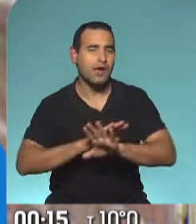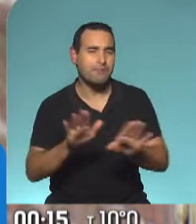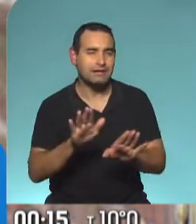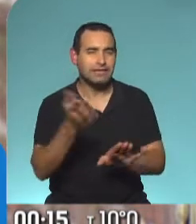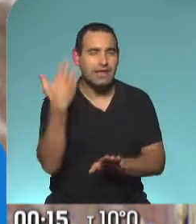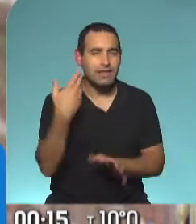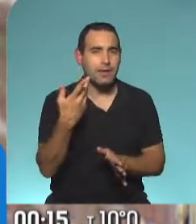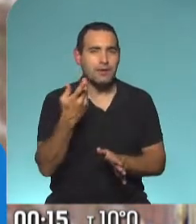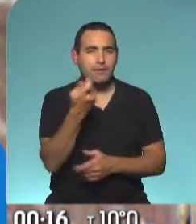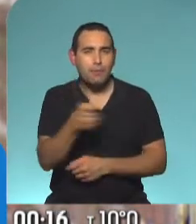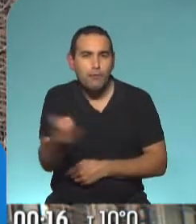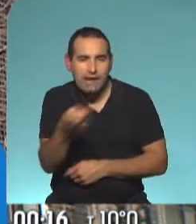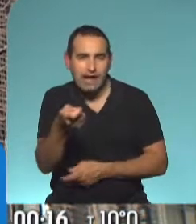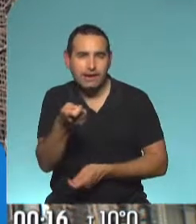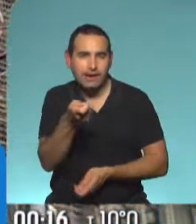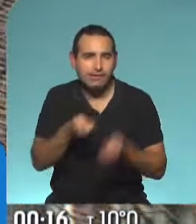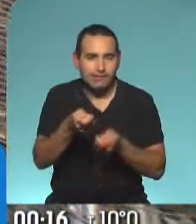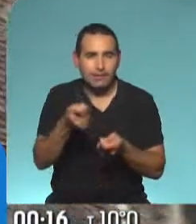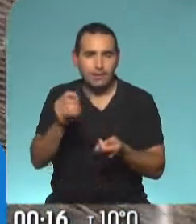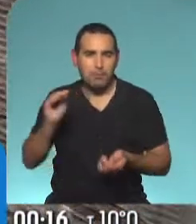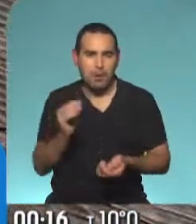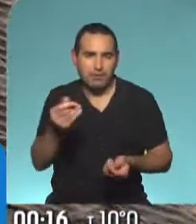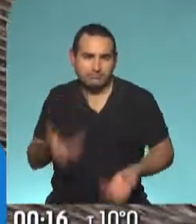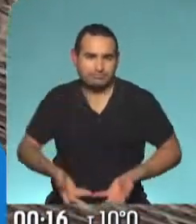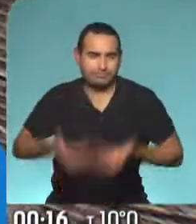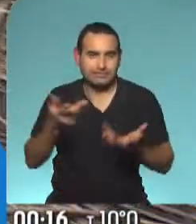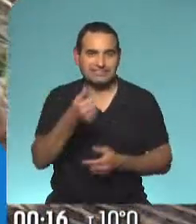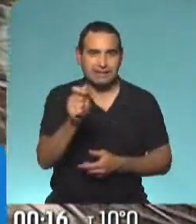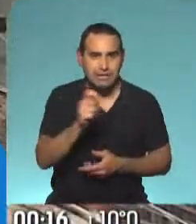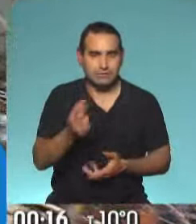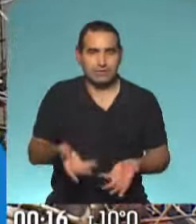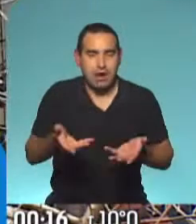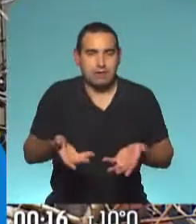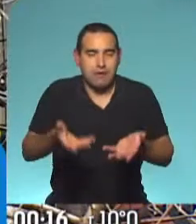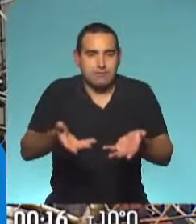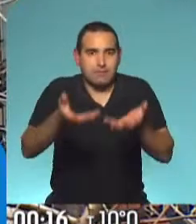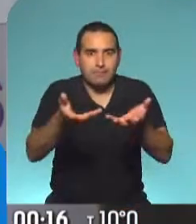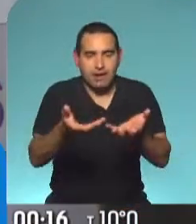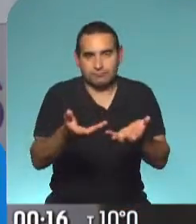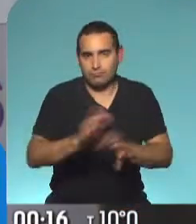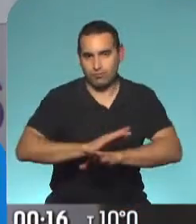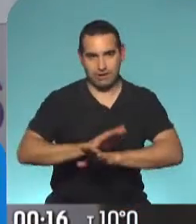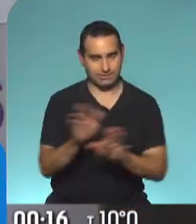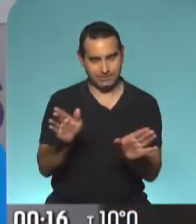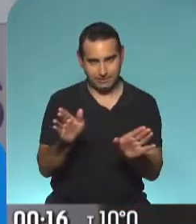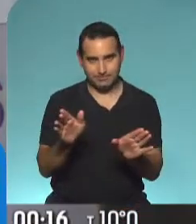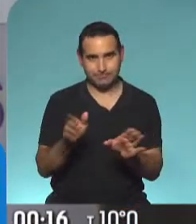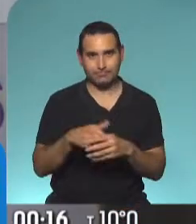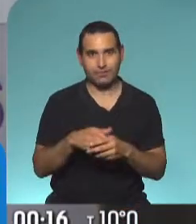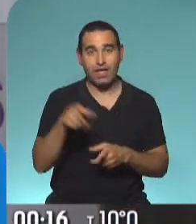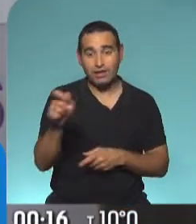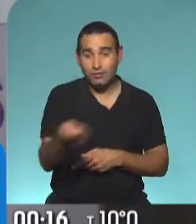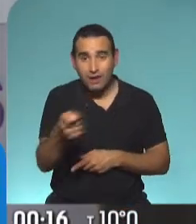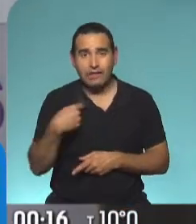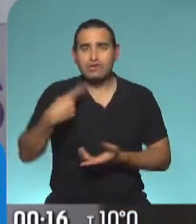mercado quien fije aumentos semestrales unilateralmente, decidiendo ellos